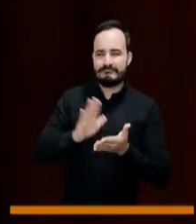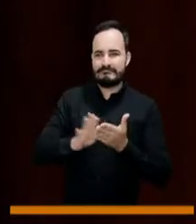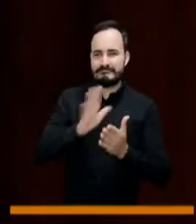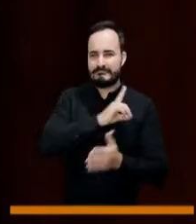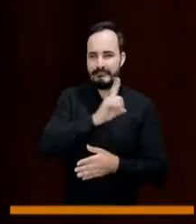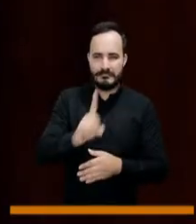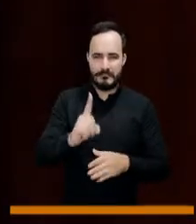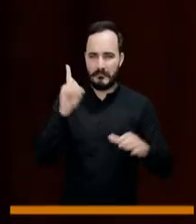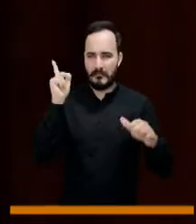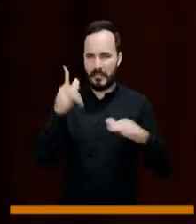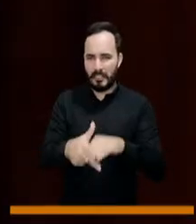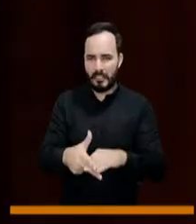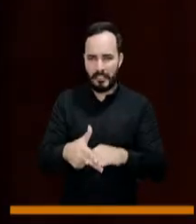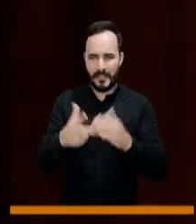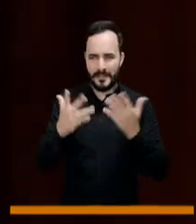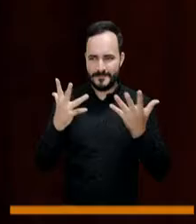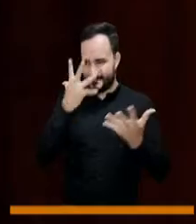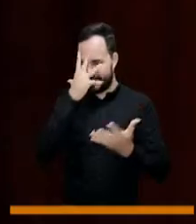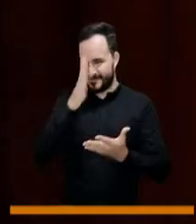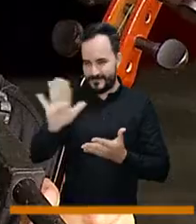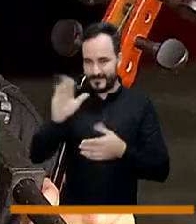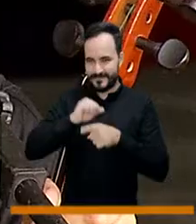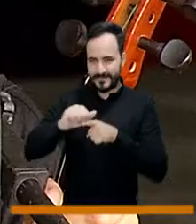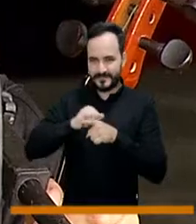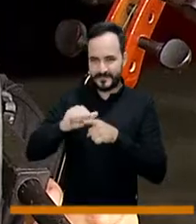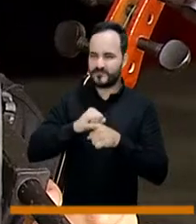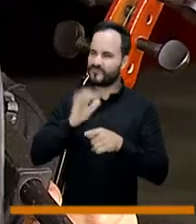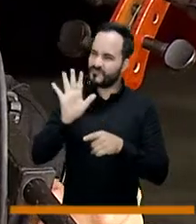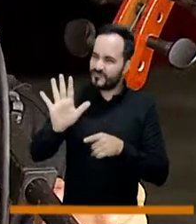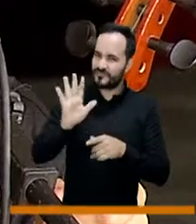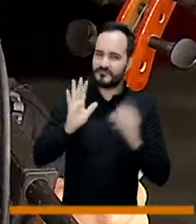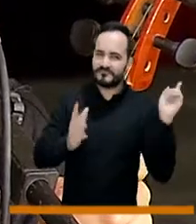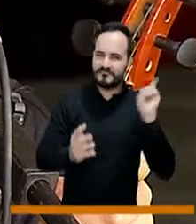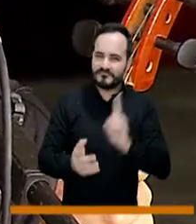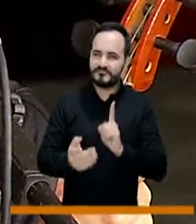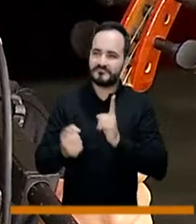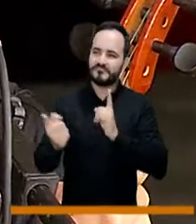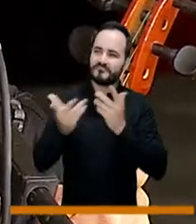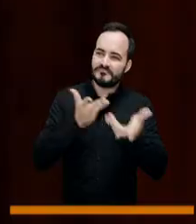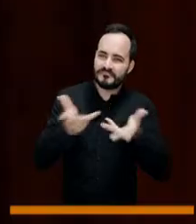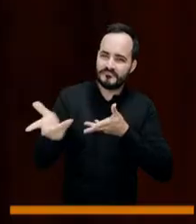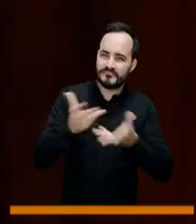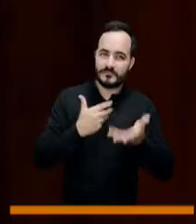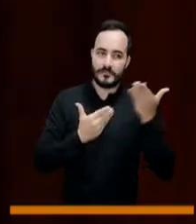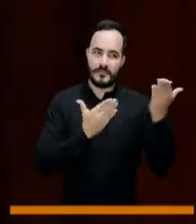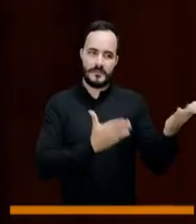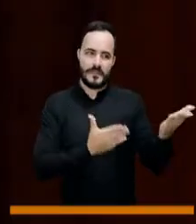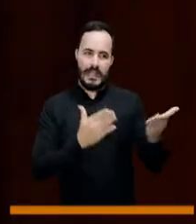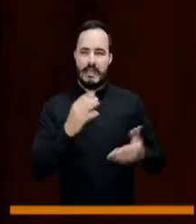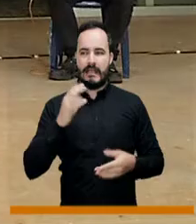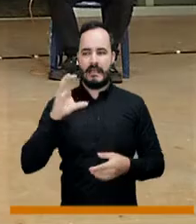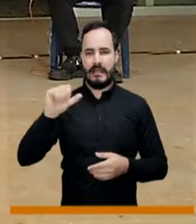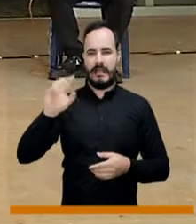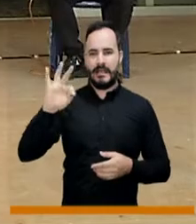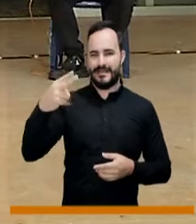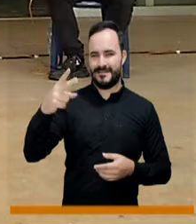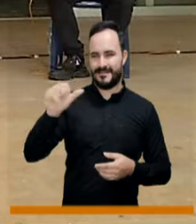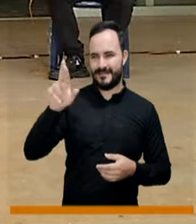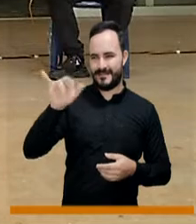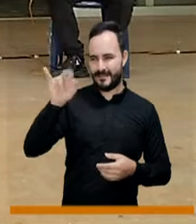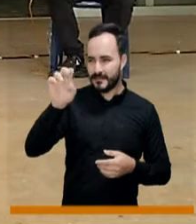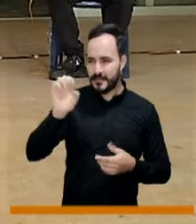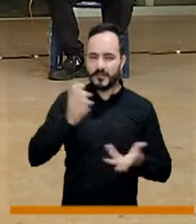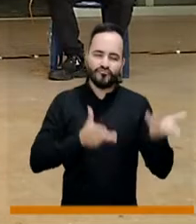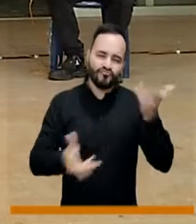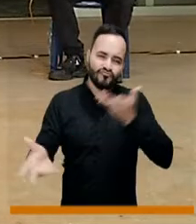Casa de la Música y queremos hablar un poquito del papel de la cultura en todos estos procesos de transformación ciudadana que ha vivido Medellín. Entonces, Catherine, tenemos